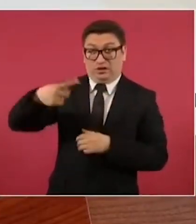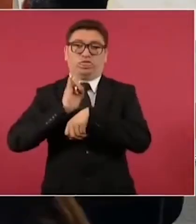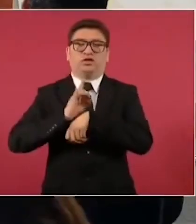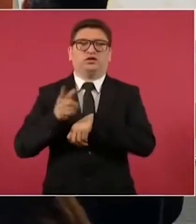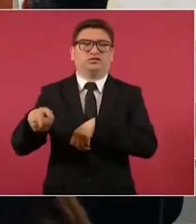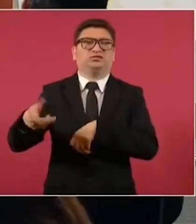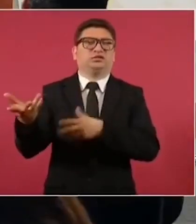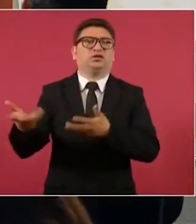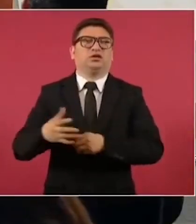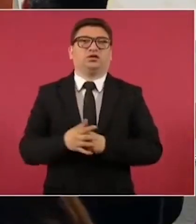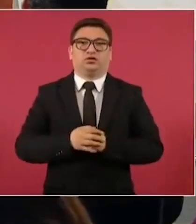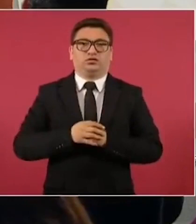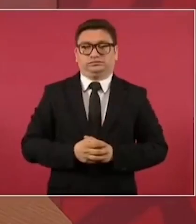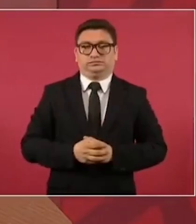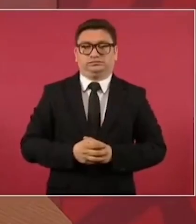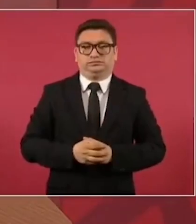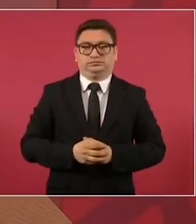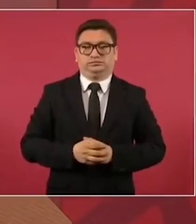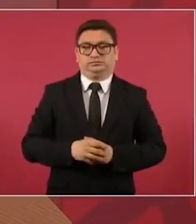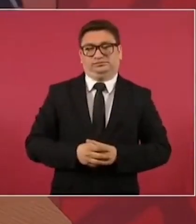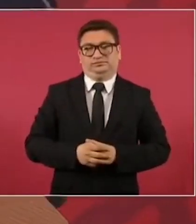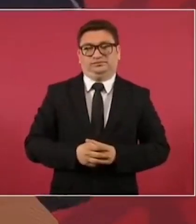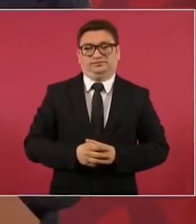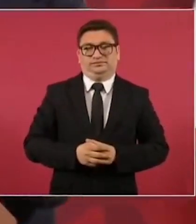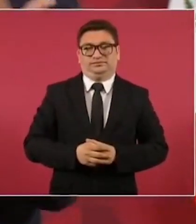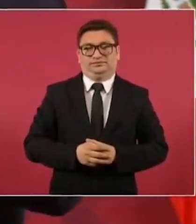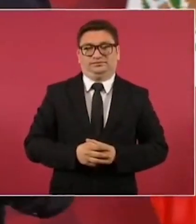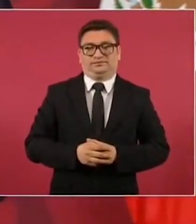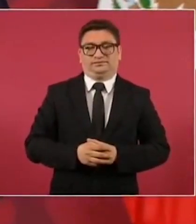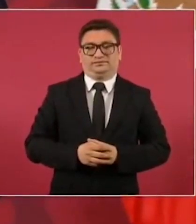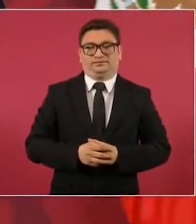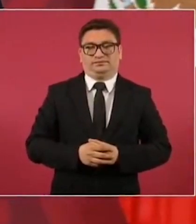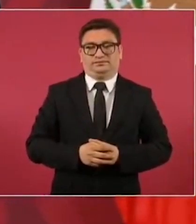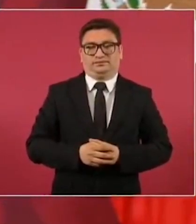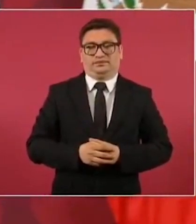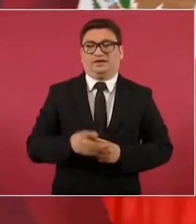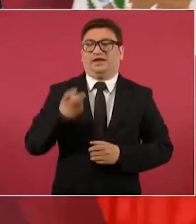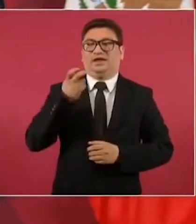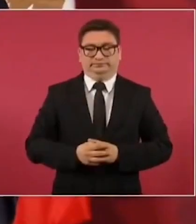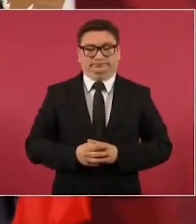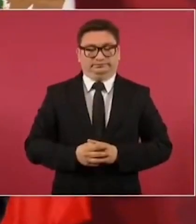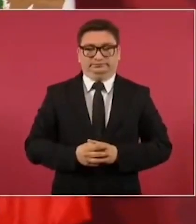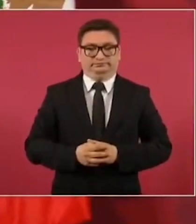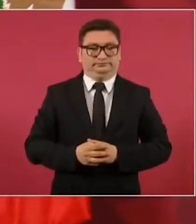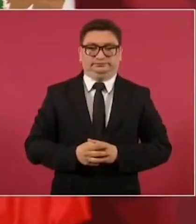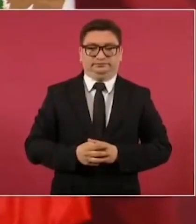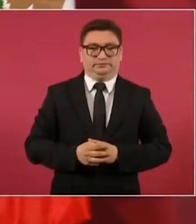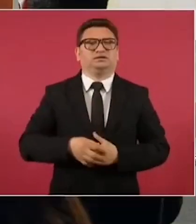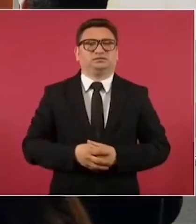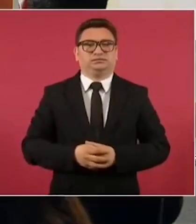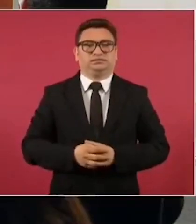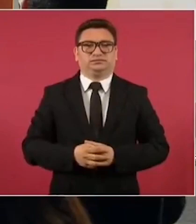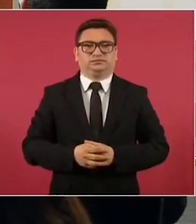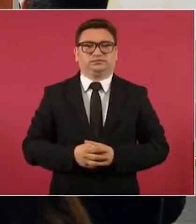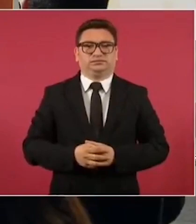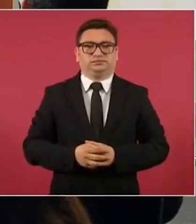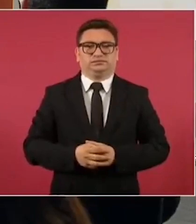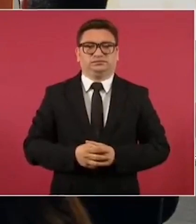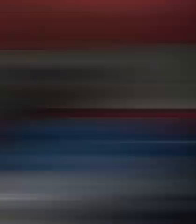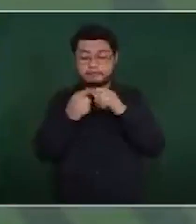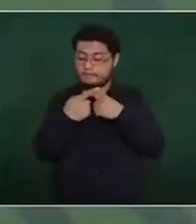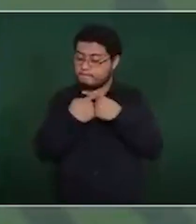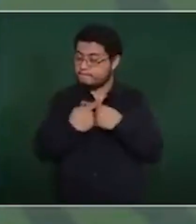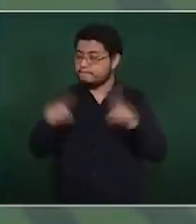disfrazan de demócratas? No, eso sí, es una vergüenza, es un acto de